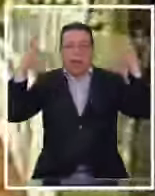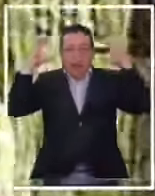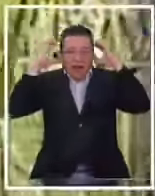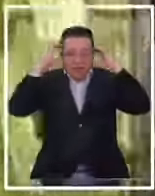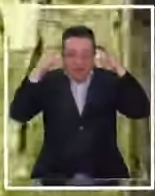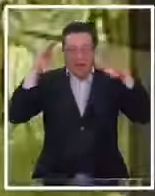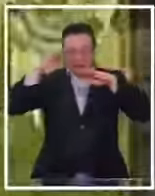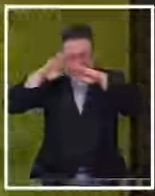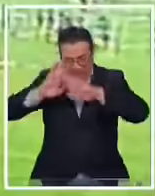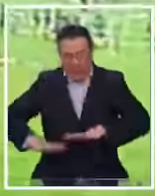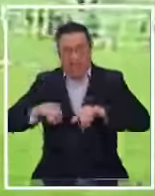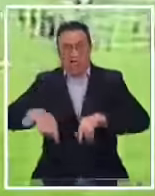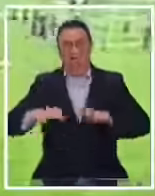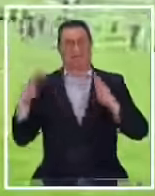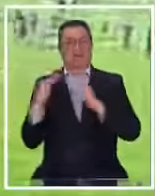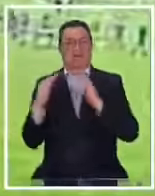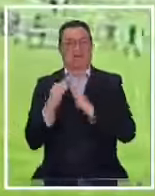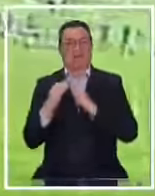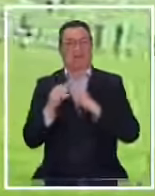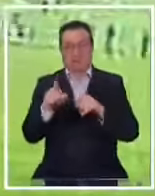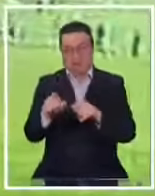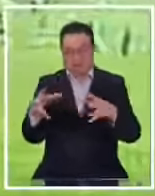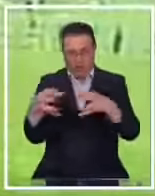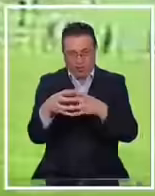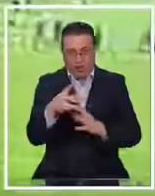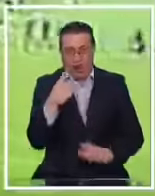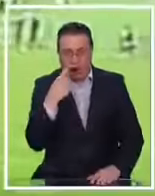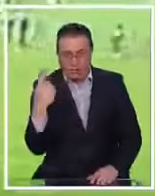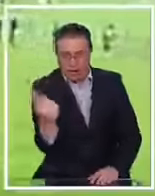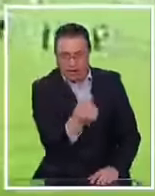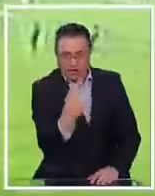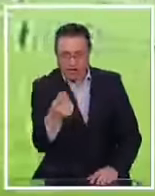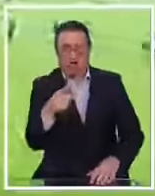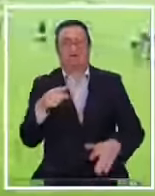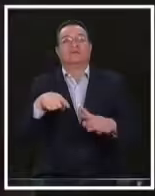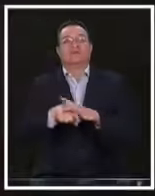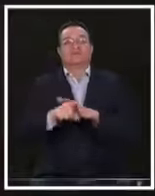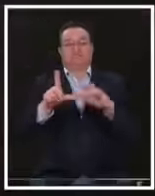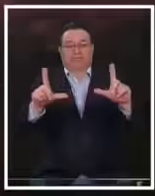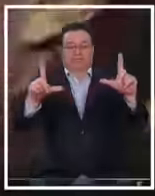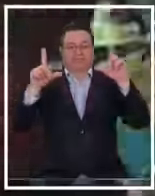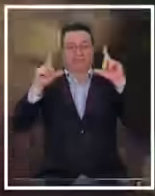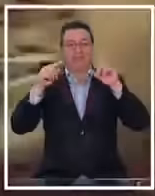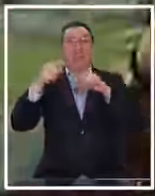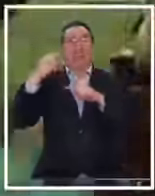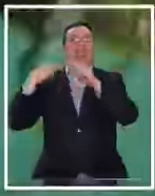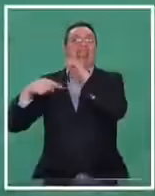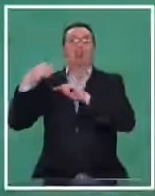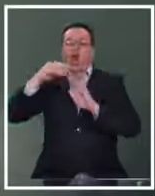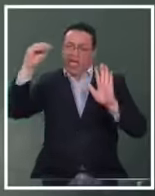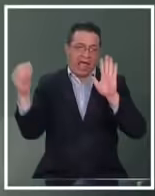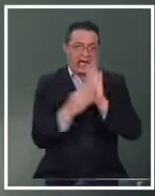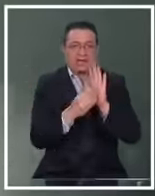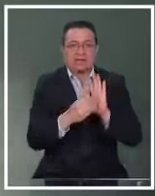Libertadores se queda en casa y este grupo de hombres entra por la puerta grande de la Casa de la